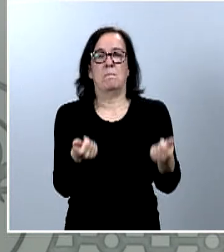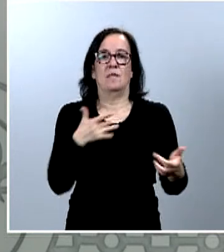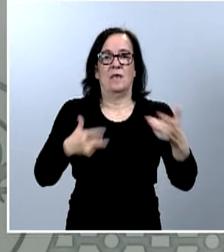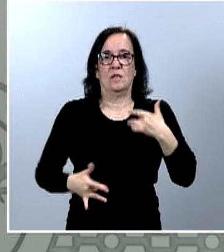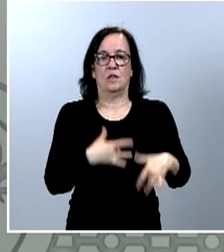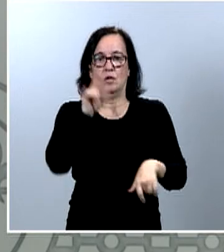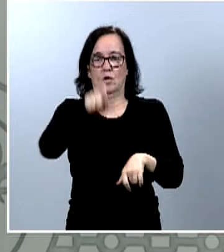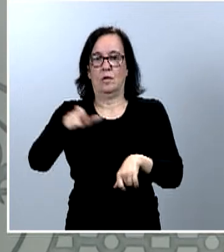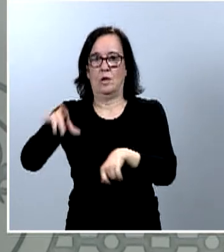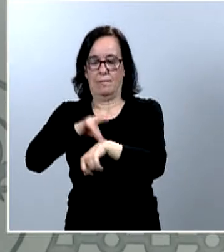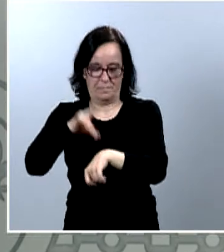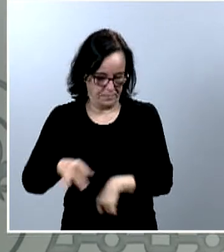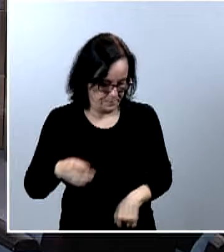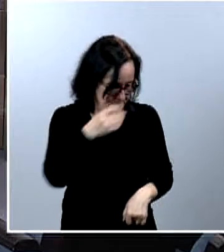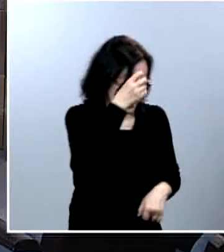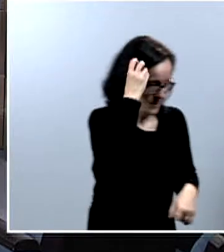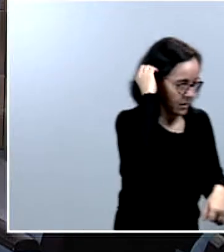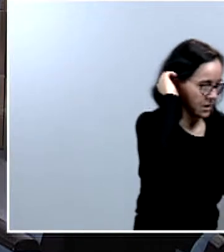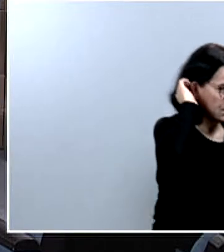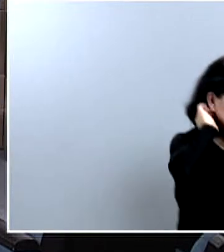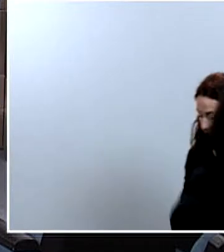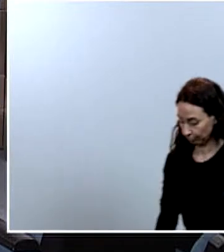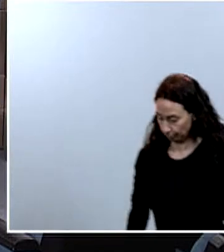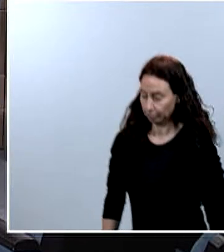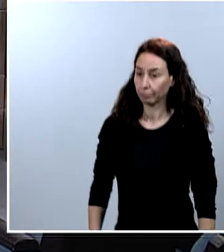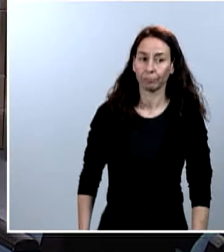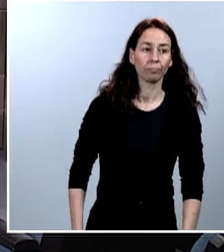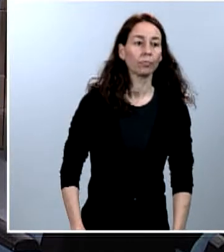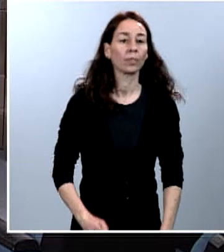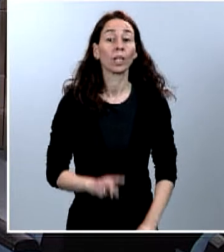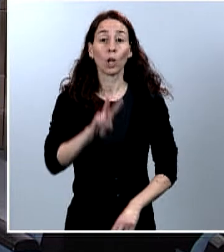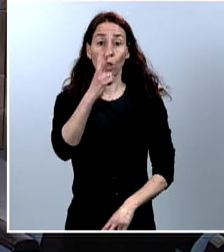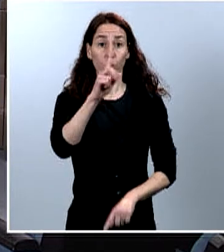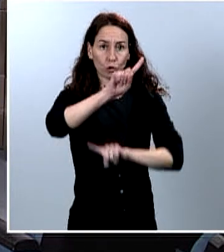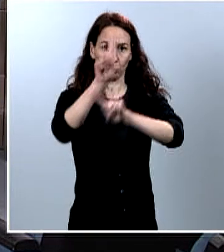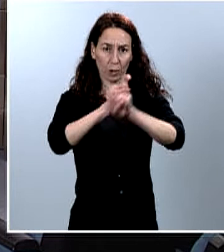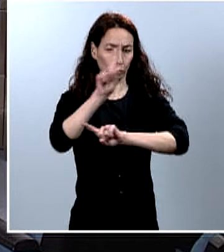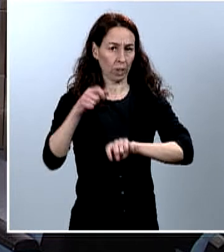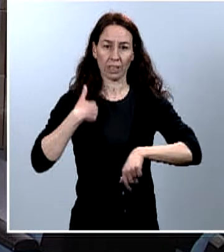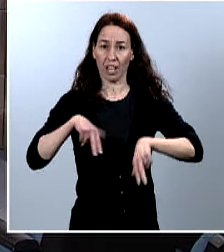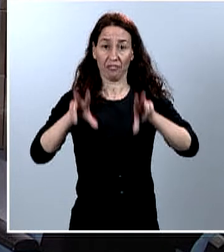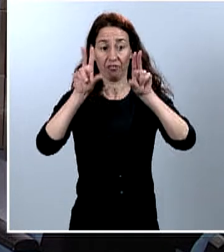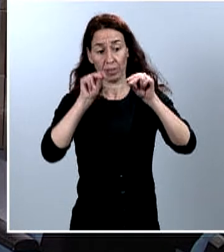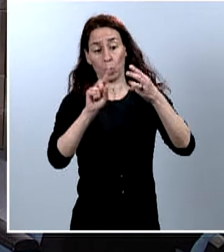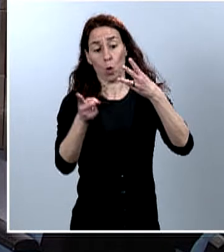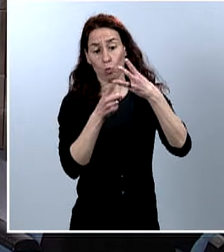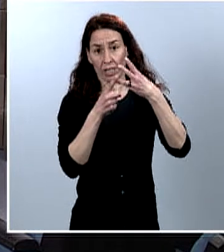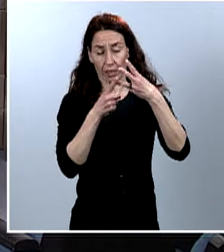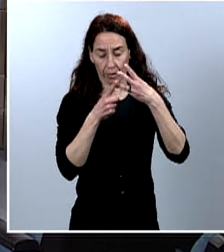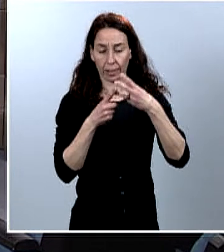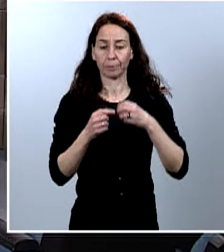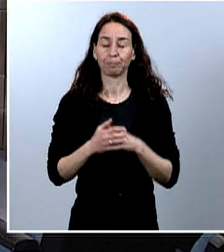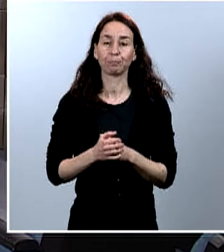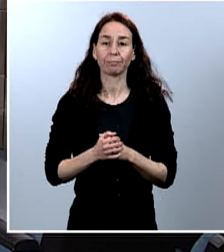pacientes. Vamos a finalizar con 3 preguntas, 2 de ellas encadenadas y luego una tercera. Redacción Médica dice: